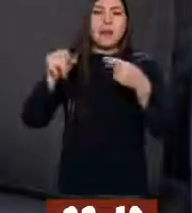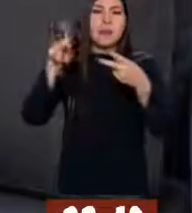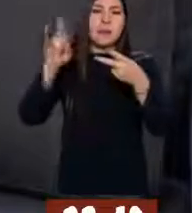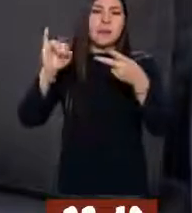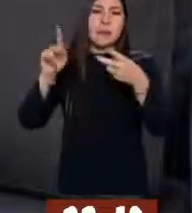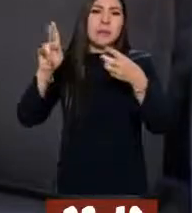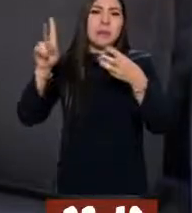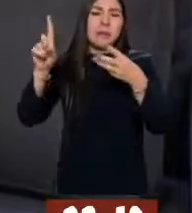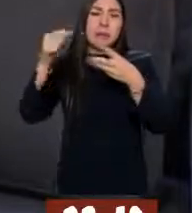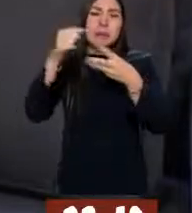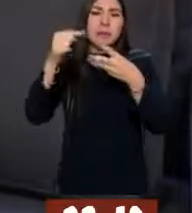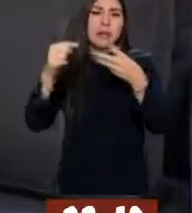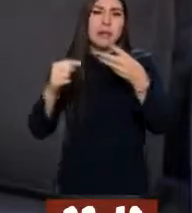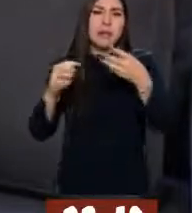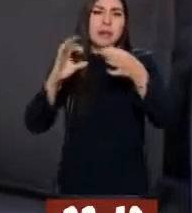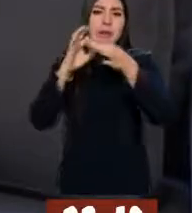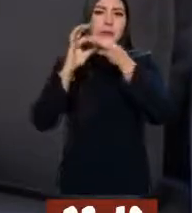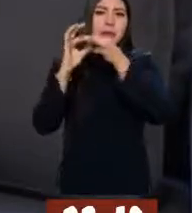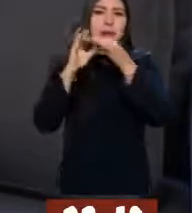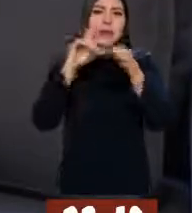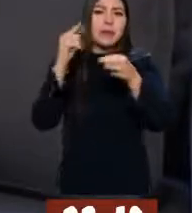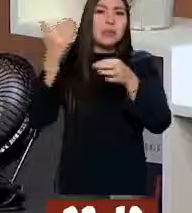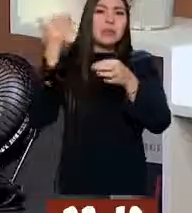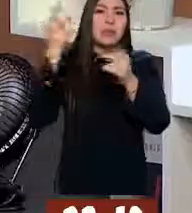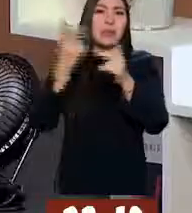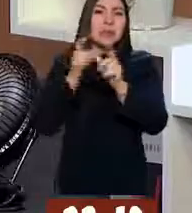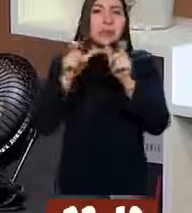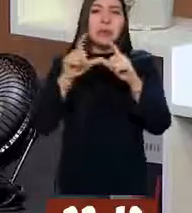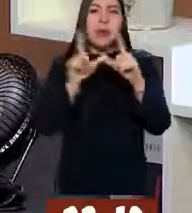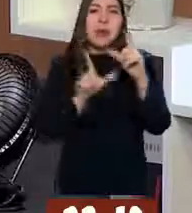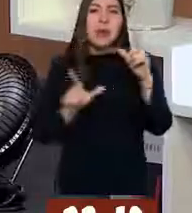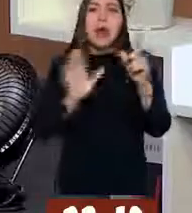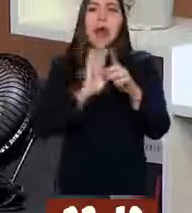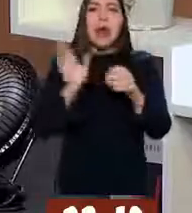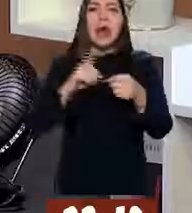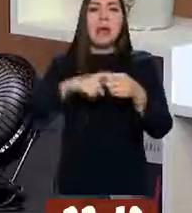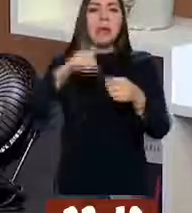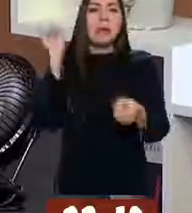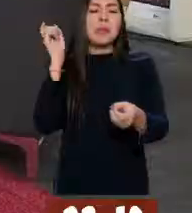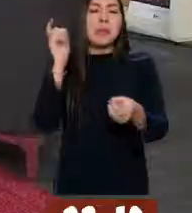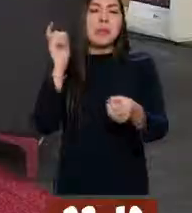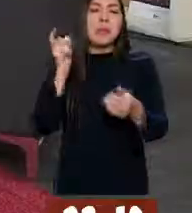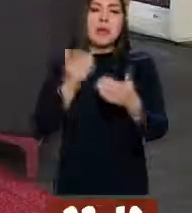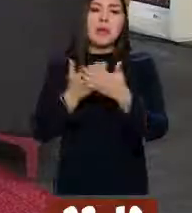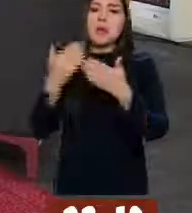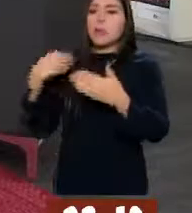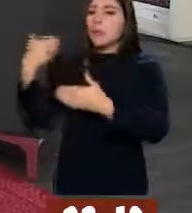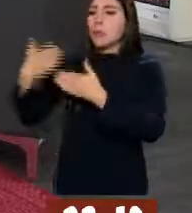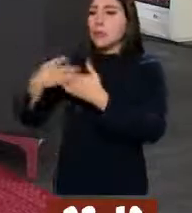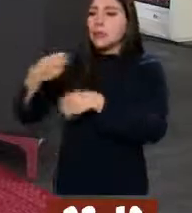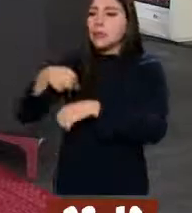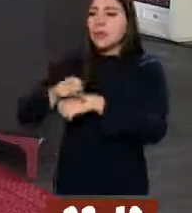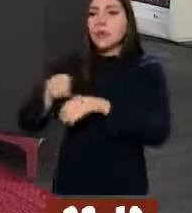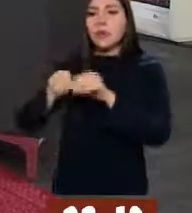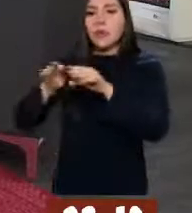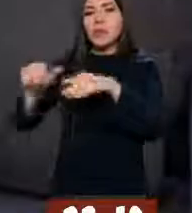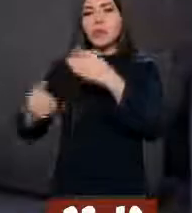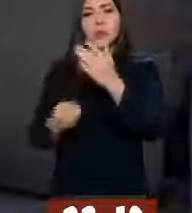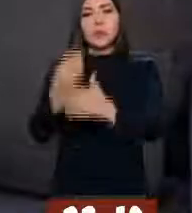de lo que ocurrió con la Guardia Nacional. Que va a presentar esta semana Claudio Claro, González, y ojo, también la semana pasada